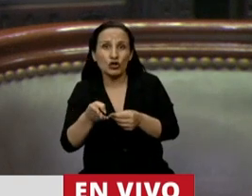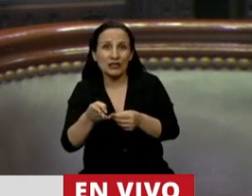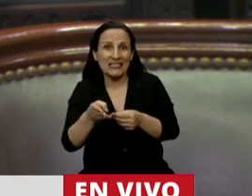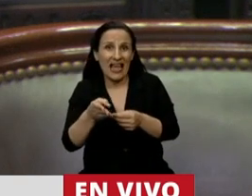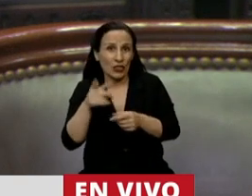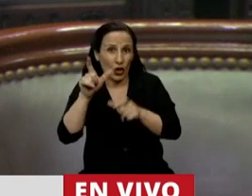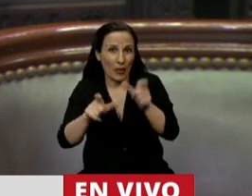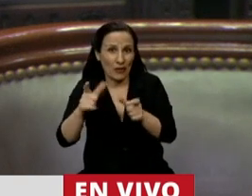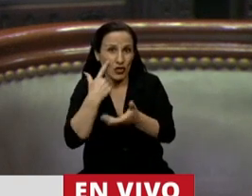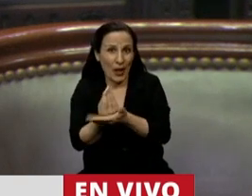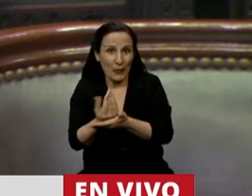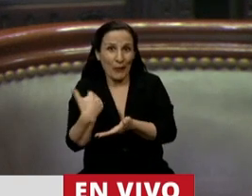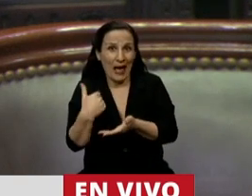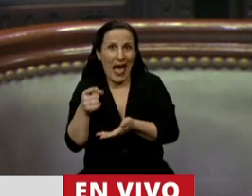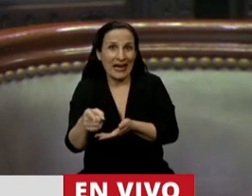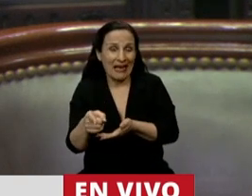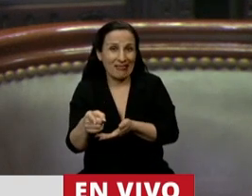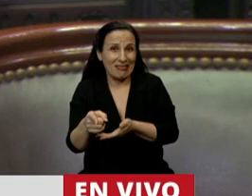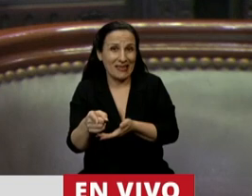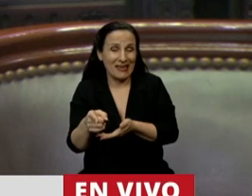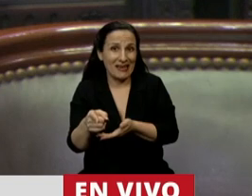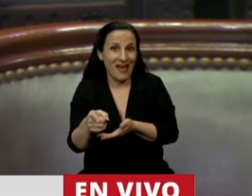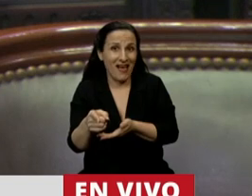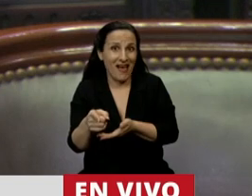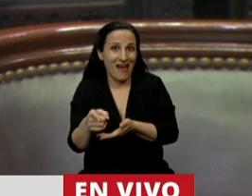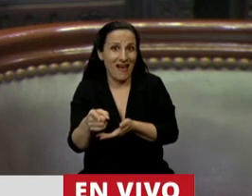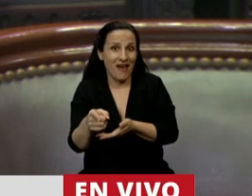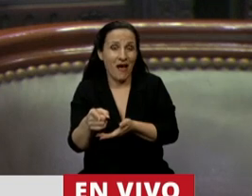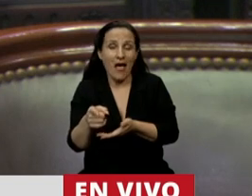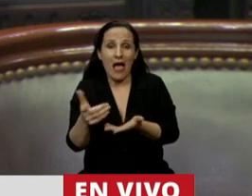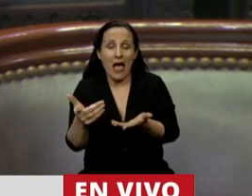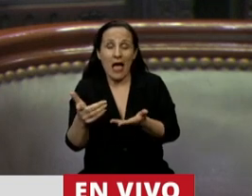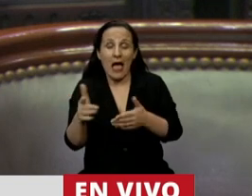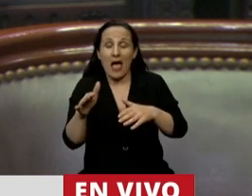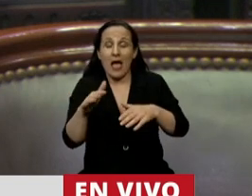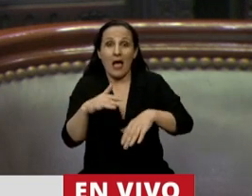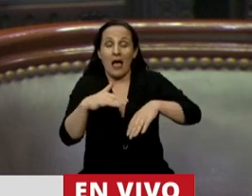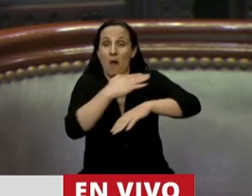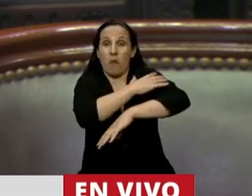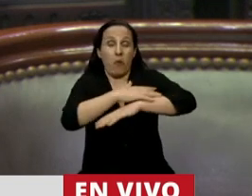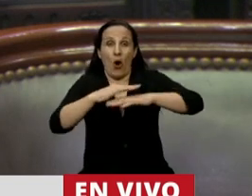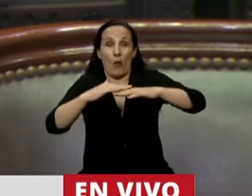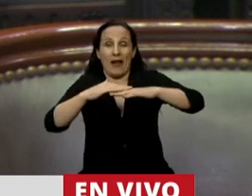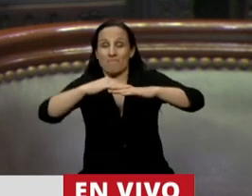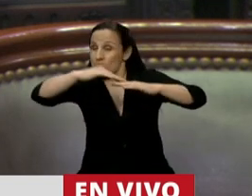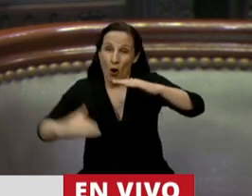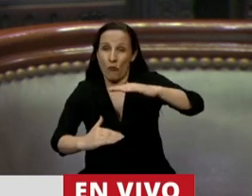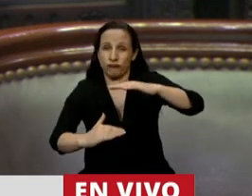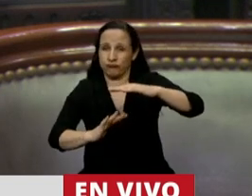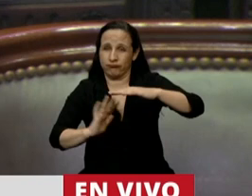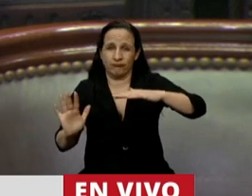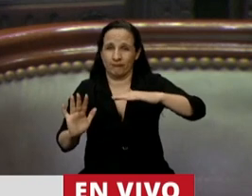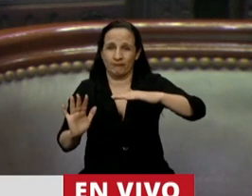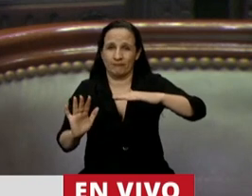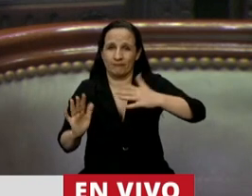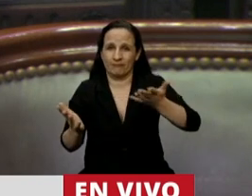nuestros compatriotas está por debajo de la línea de pobreza. Lo